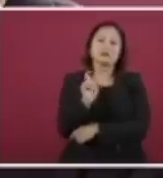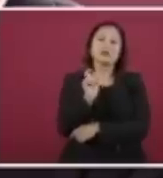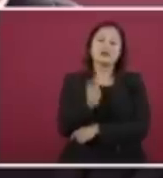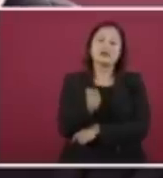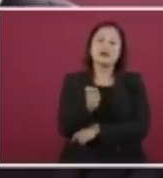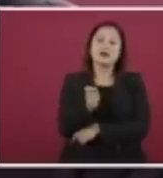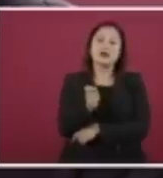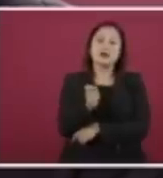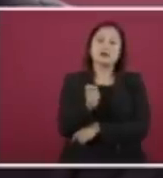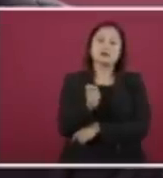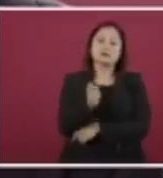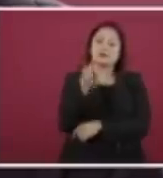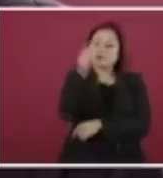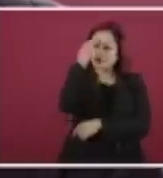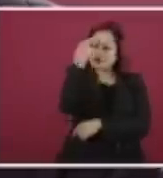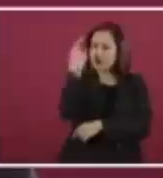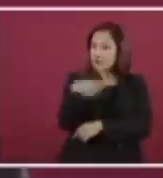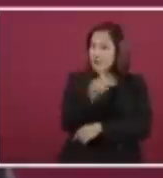lo que se está